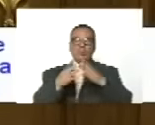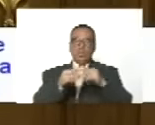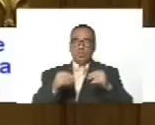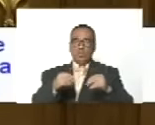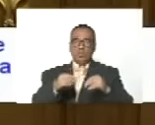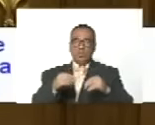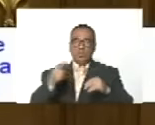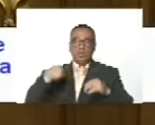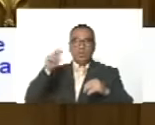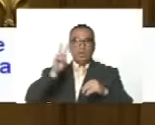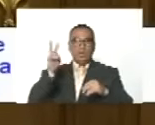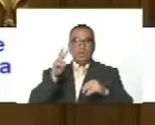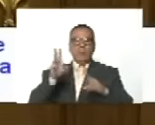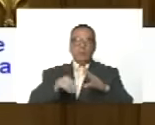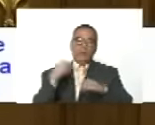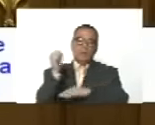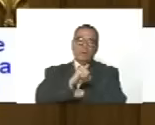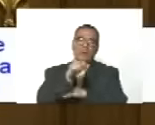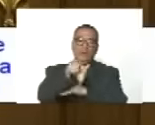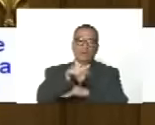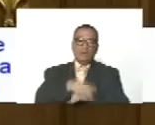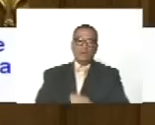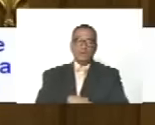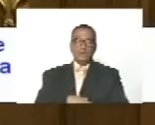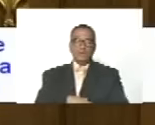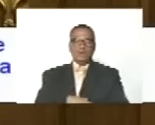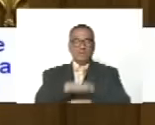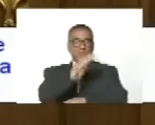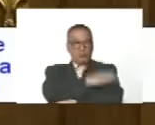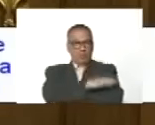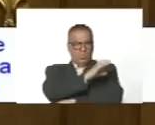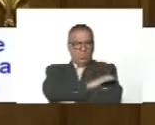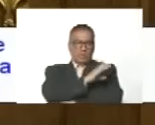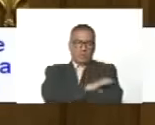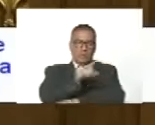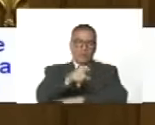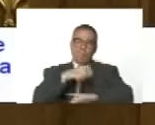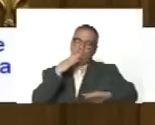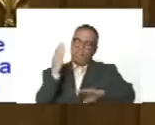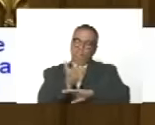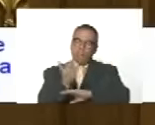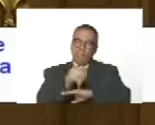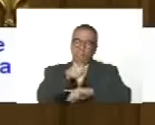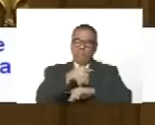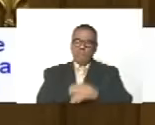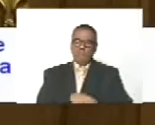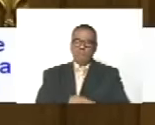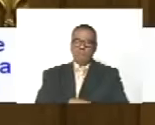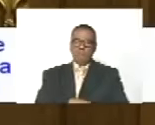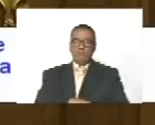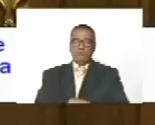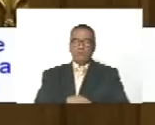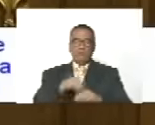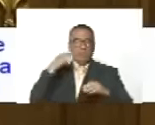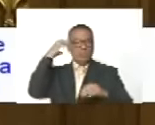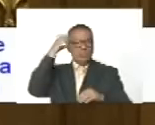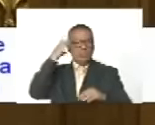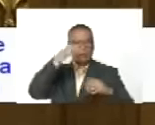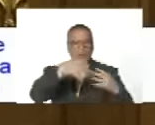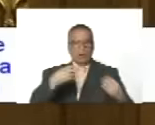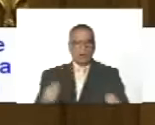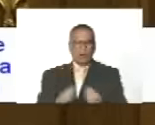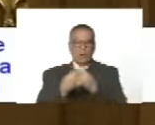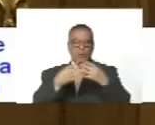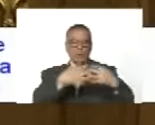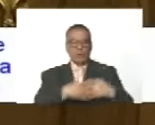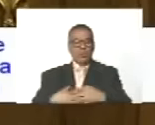Venezuela, para derrotar precisamente esa actitud hostil de los imperialismos y sus aliados,